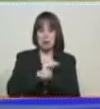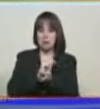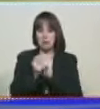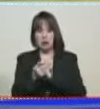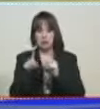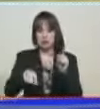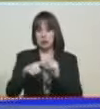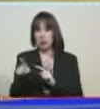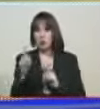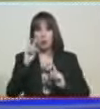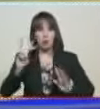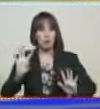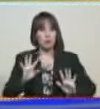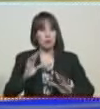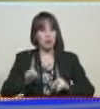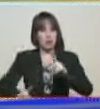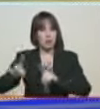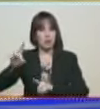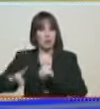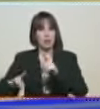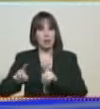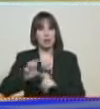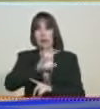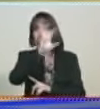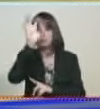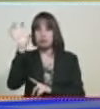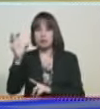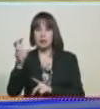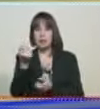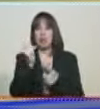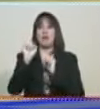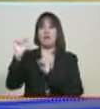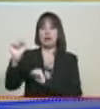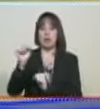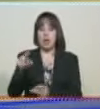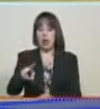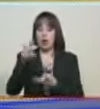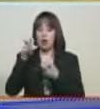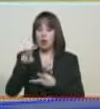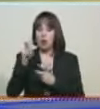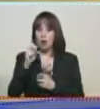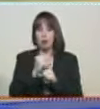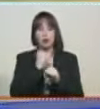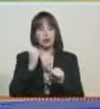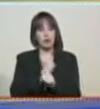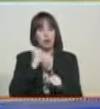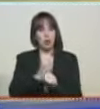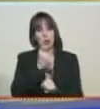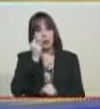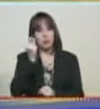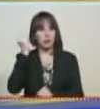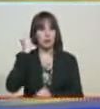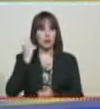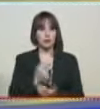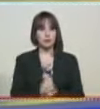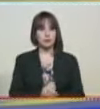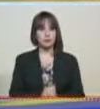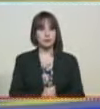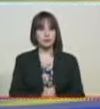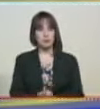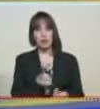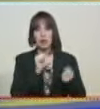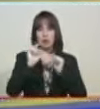regular regular en la economía para defender el ingreso de los trabajadores y trabajadoras así y